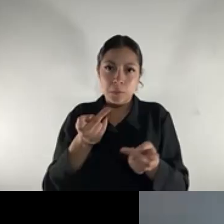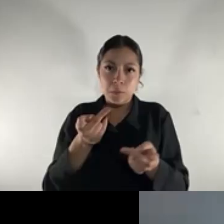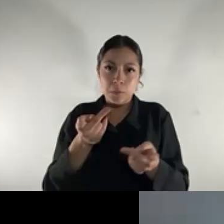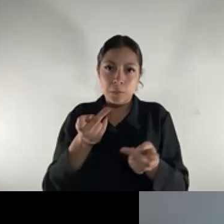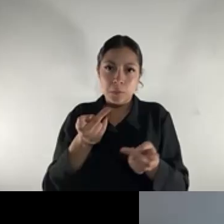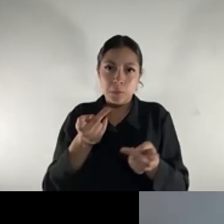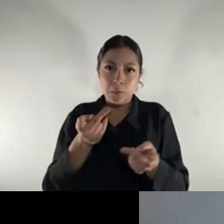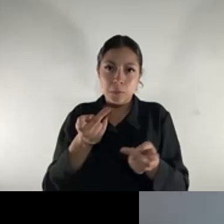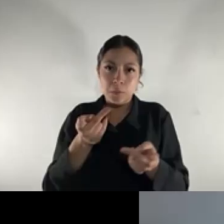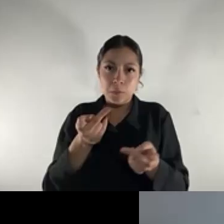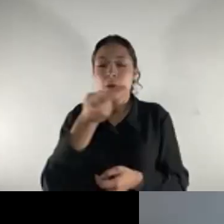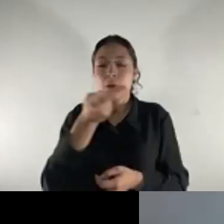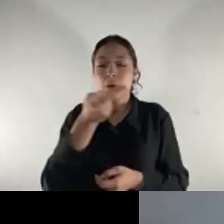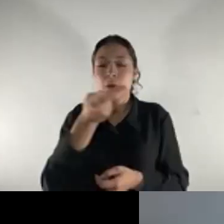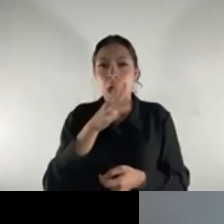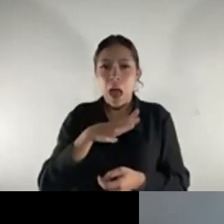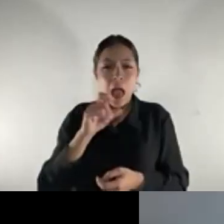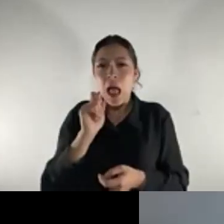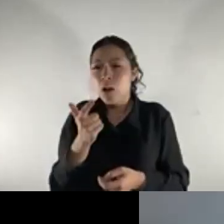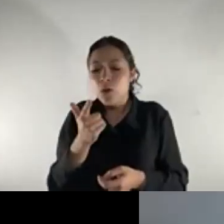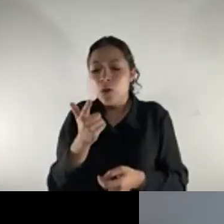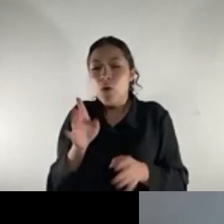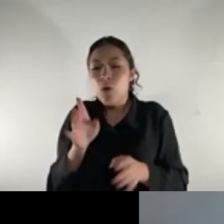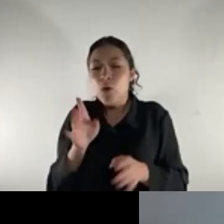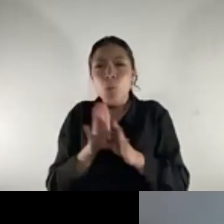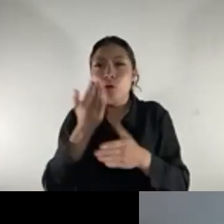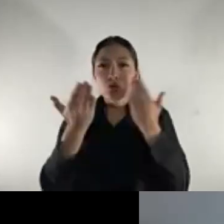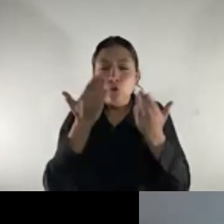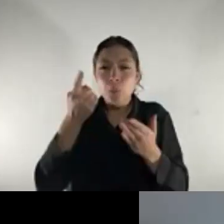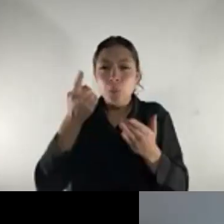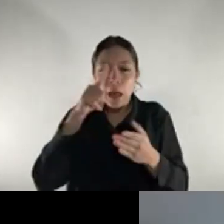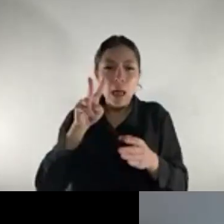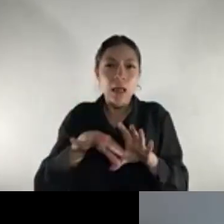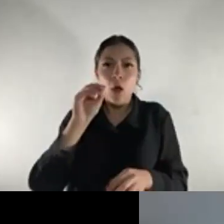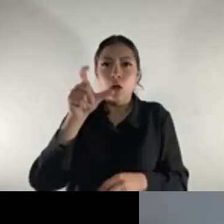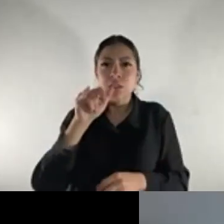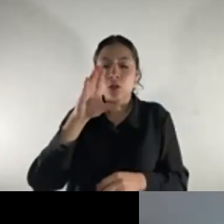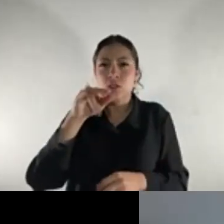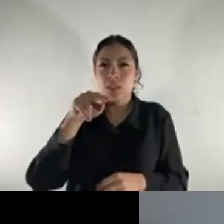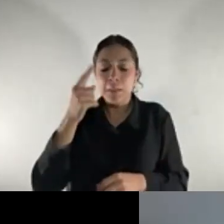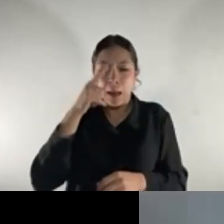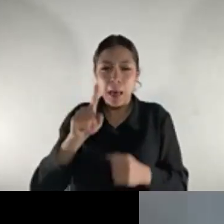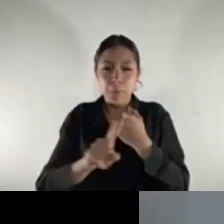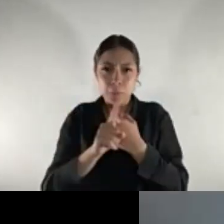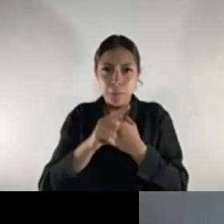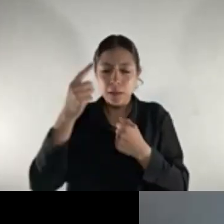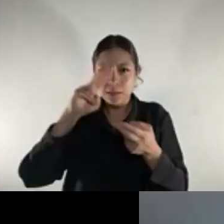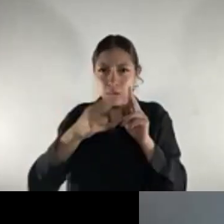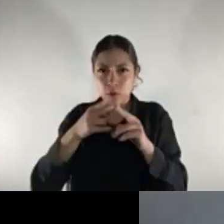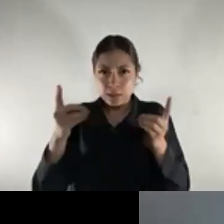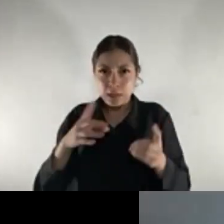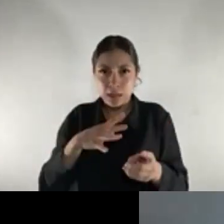Después, Nereida Ruiz nos pregunta si hay algún estudio que relacione Diana. el uso de oxitocina sintética intraparto con problemas